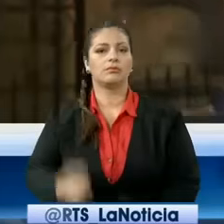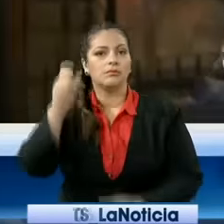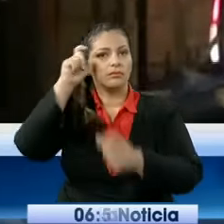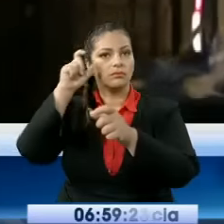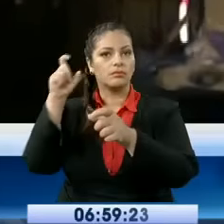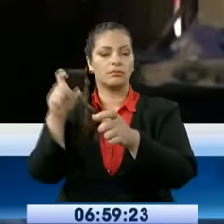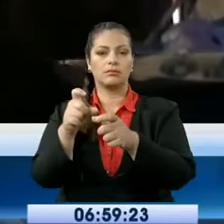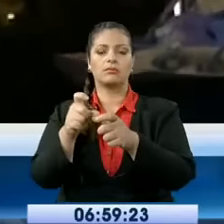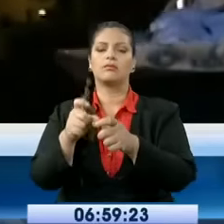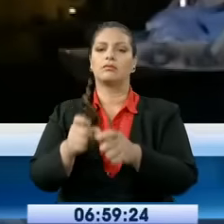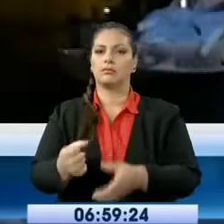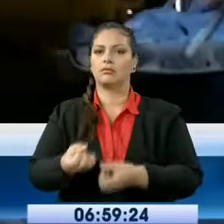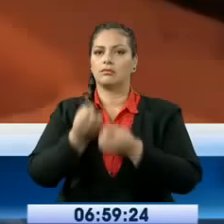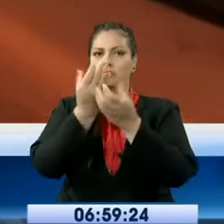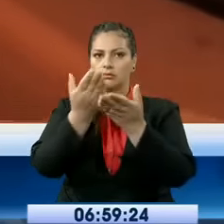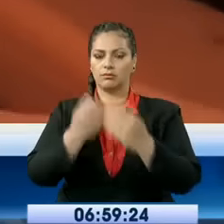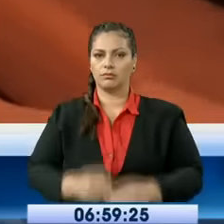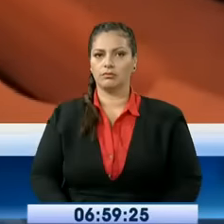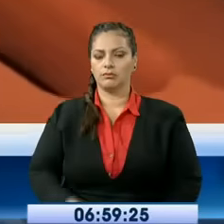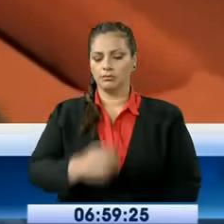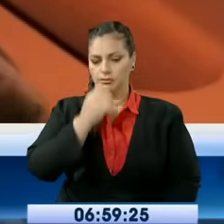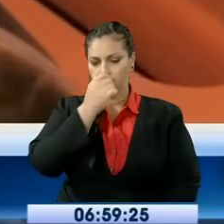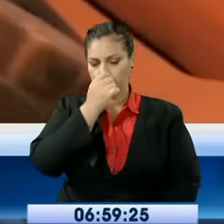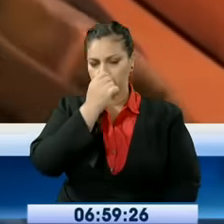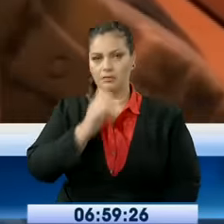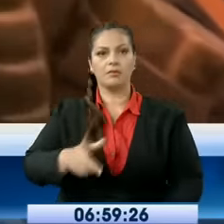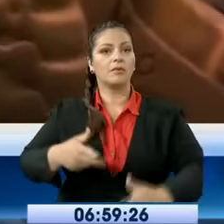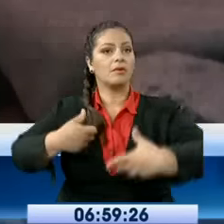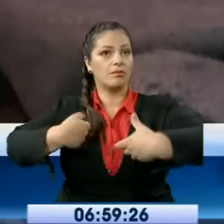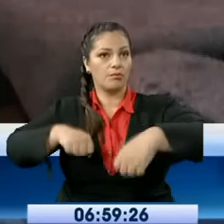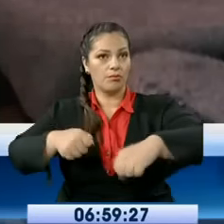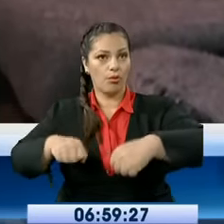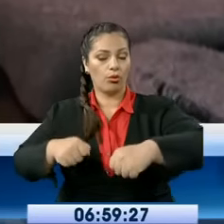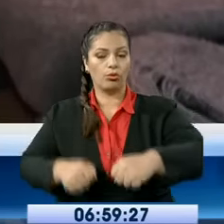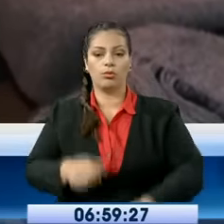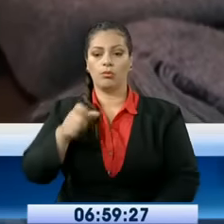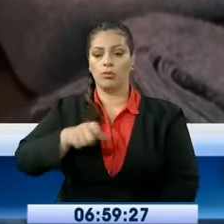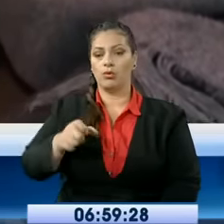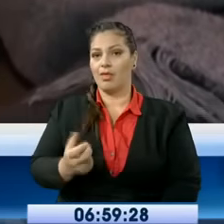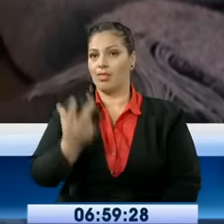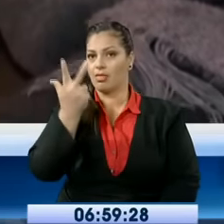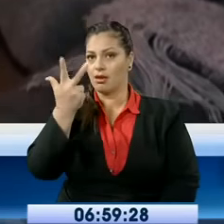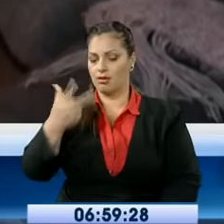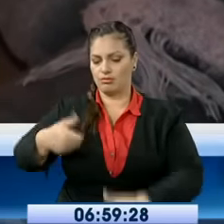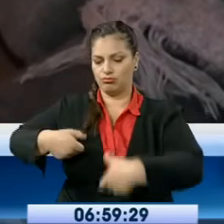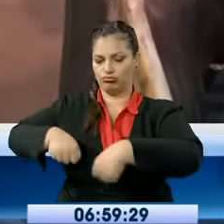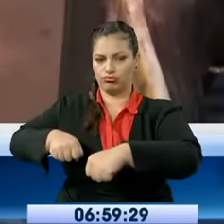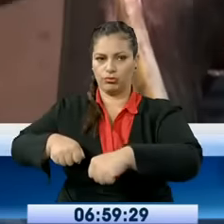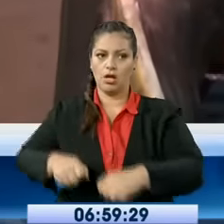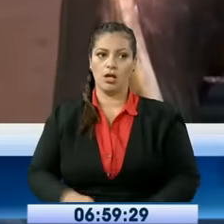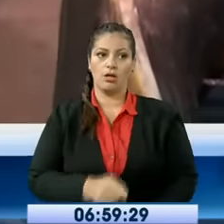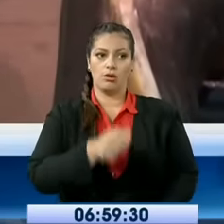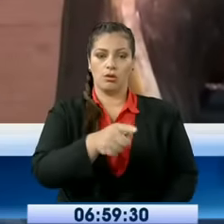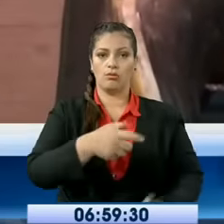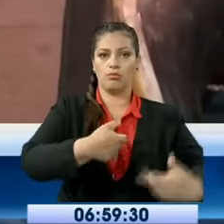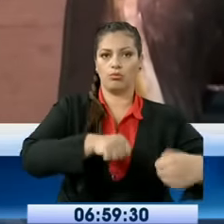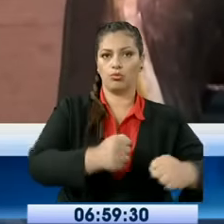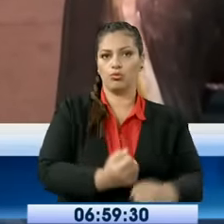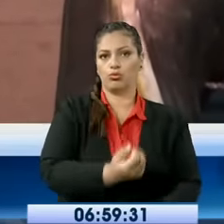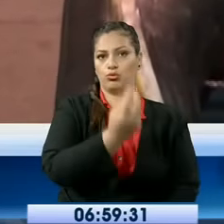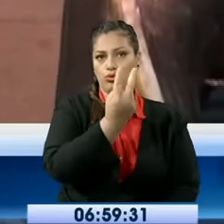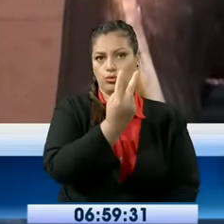quienes viajaban en las motocicletas, 3 y 2 en cada una. Solo los conductores traían consigo su casco, lo cual no les